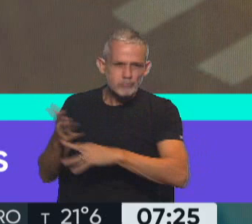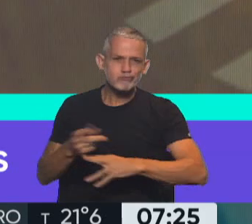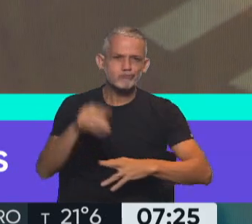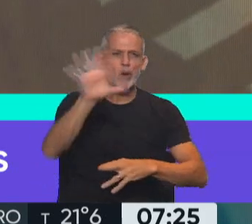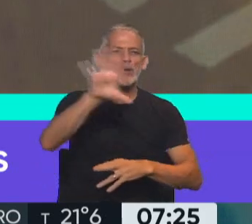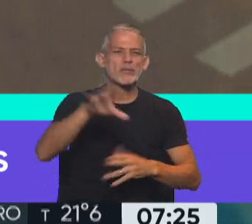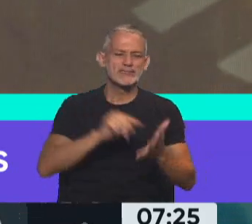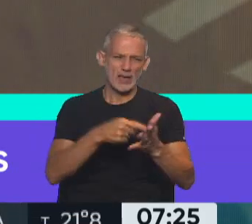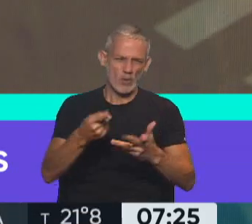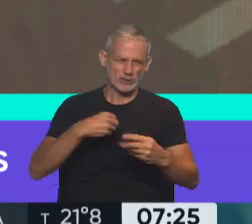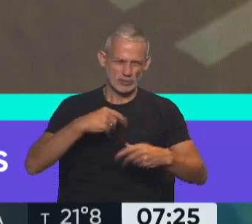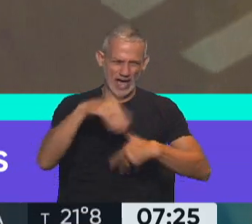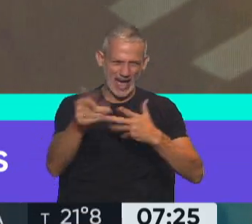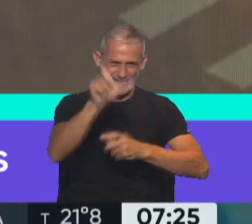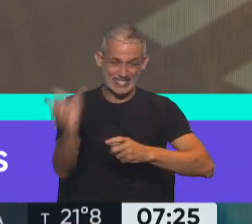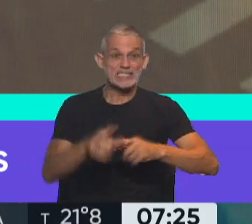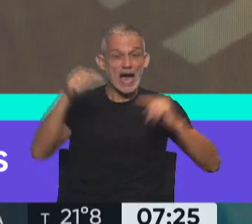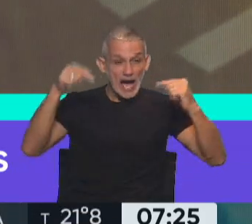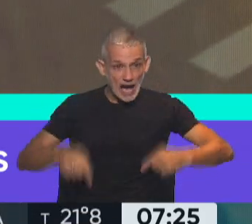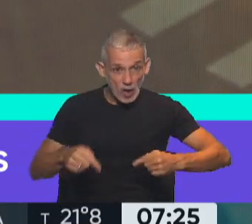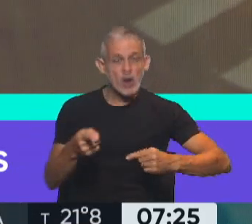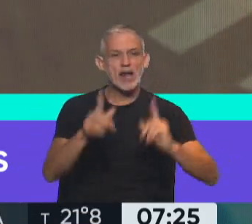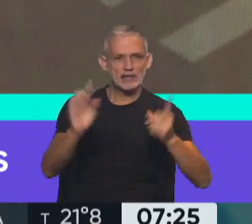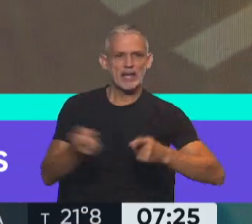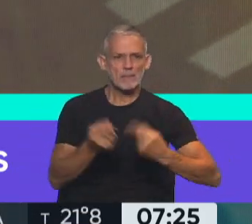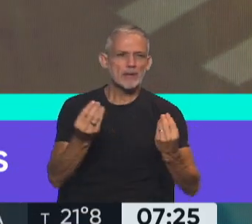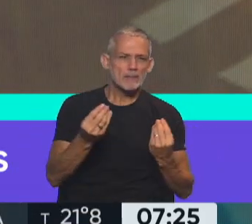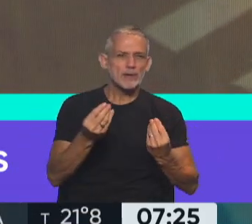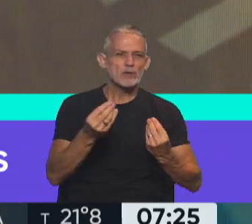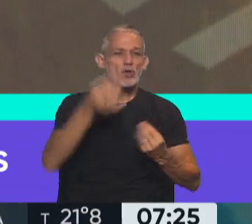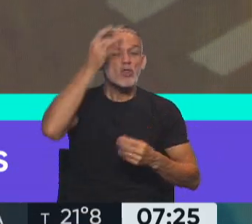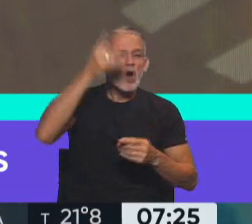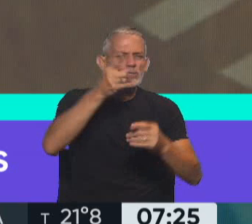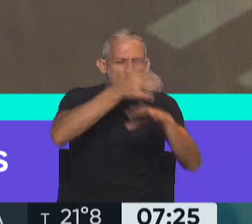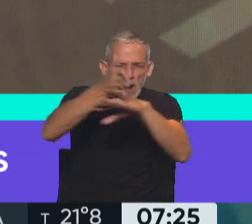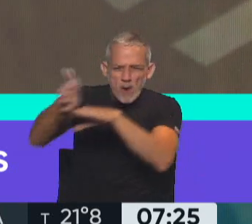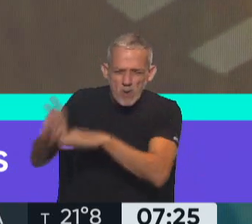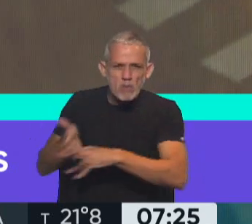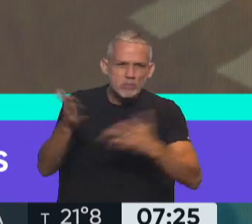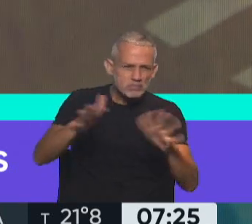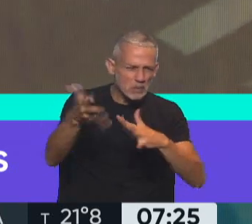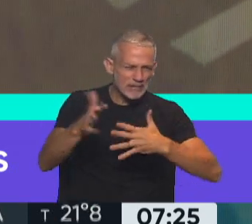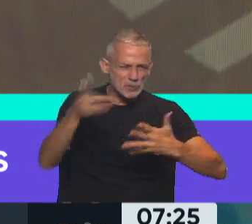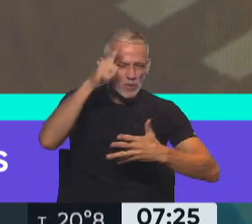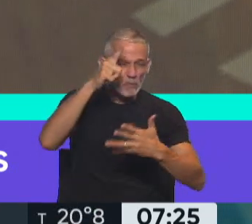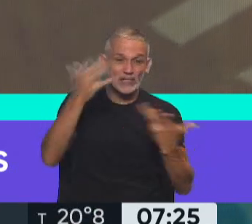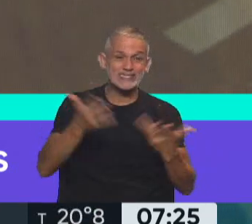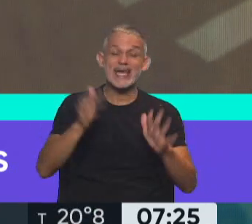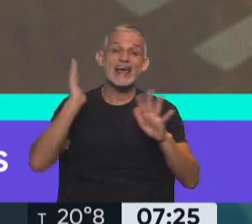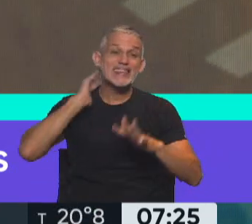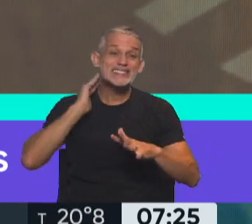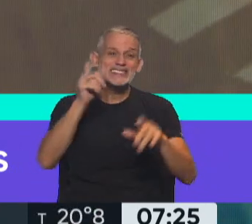de la provincia de Buenos Aires. En este momento se están desarrollando al menos media docena de allanamientos. Hay al menos